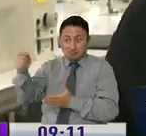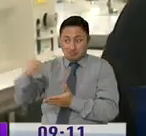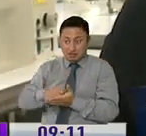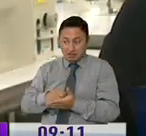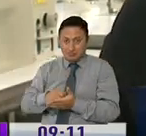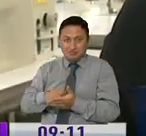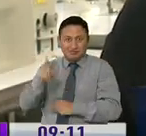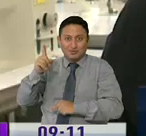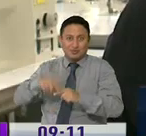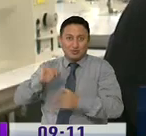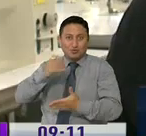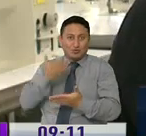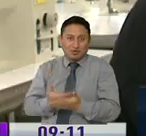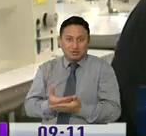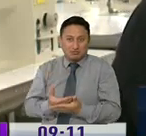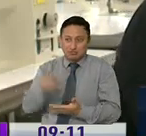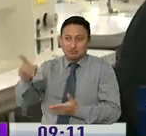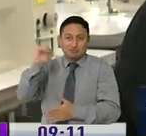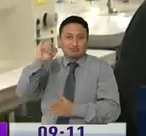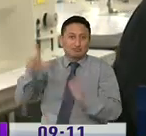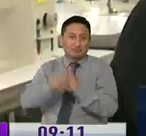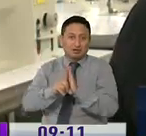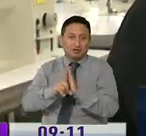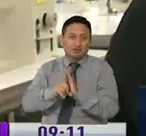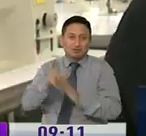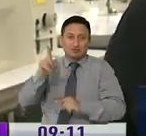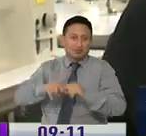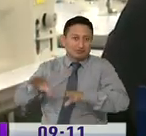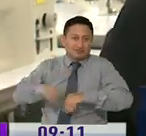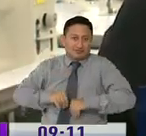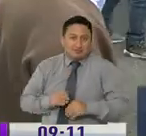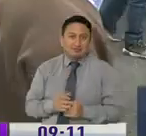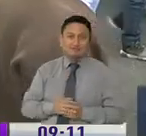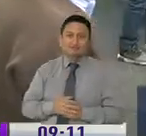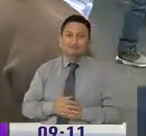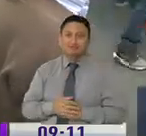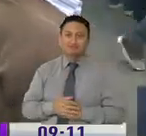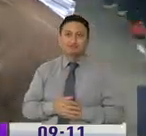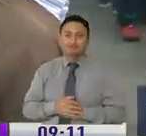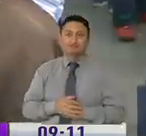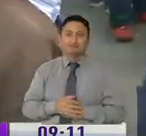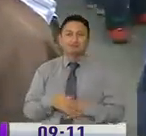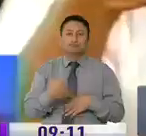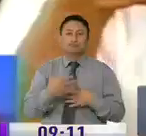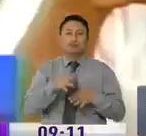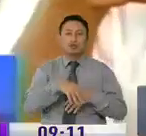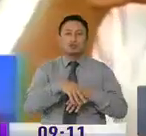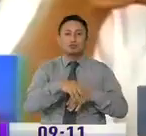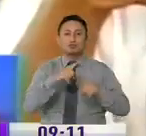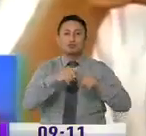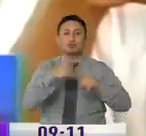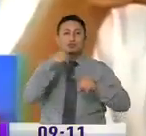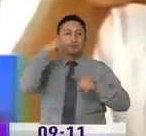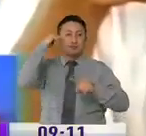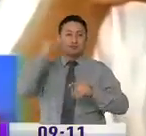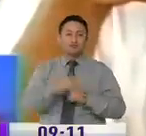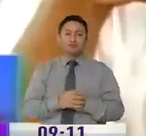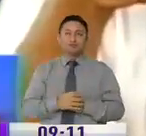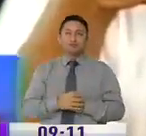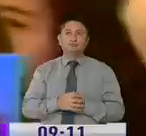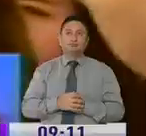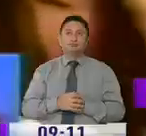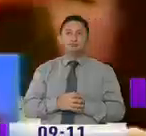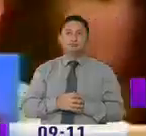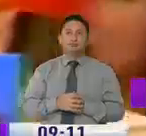tiene ninguna justificación, es ilegal y no tiene presentación ninguna. Y la marcha convocada por el expresidente Rafael Correa y